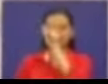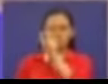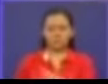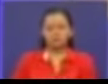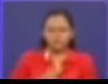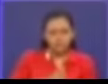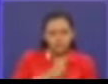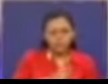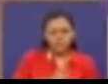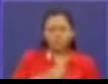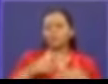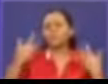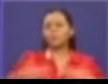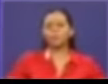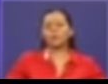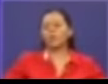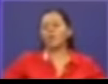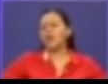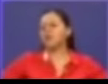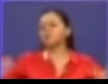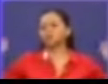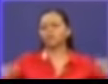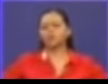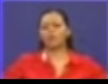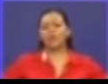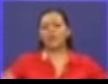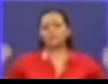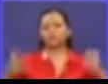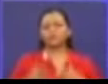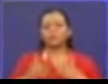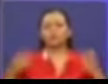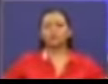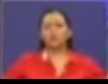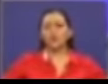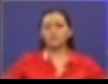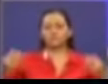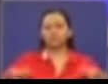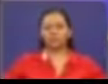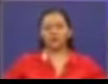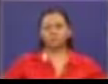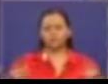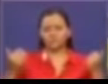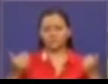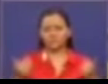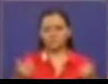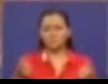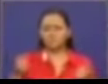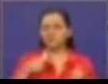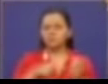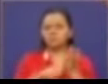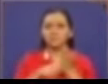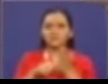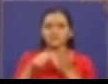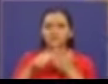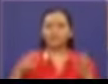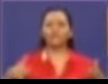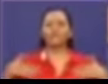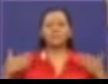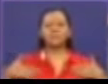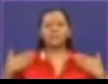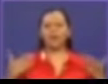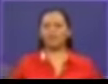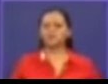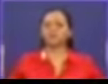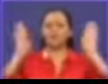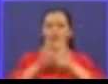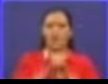gobierno central, terrible, Correa cómo ha gastado, que hay que cerrar el Ministerio de la Felicidad, ni saben cómo se llaman las instituciones, porque es muestra del despilfarro